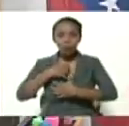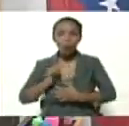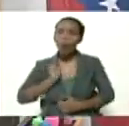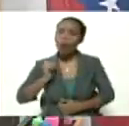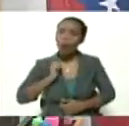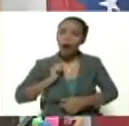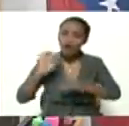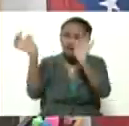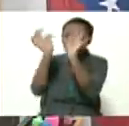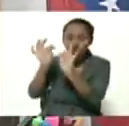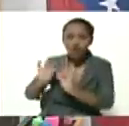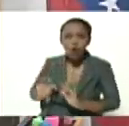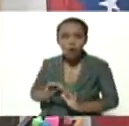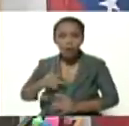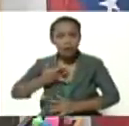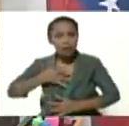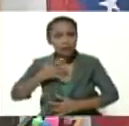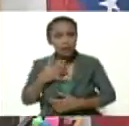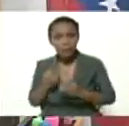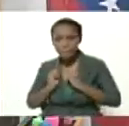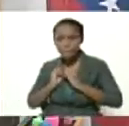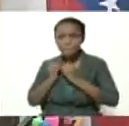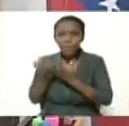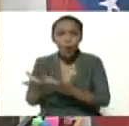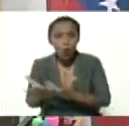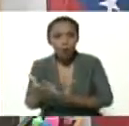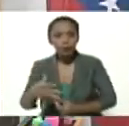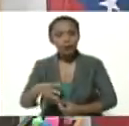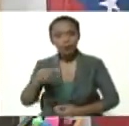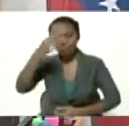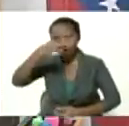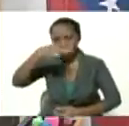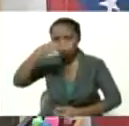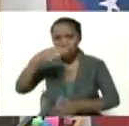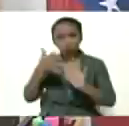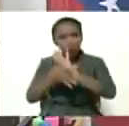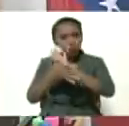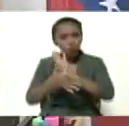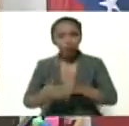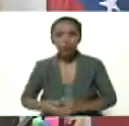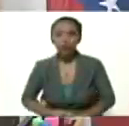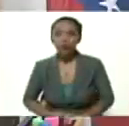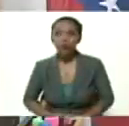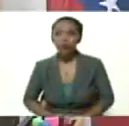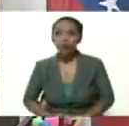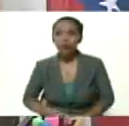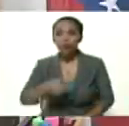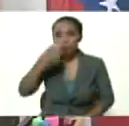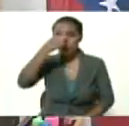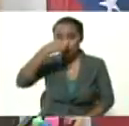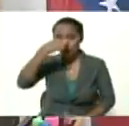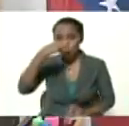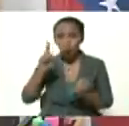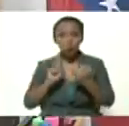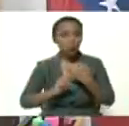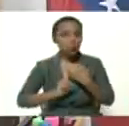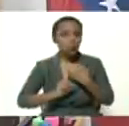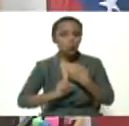tipo de síntoma viral, pues gripal, mocosidad,